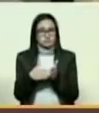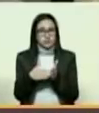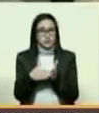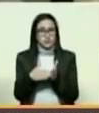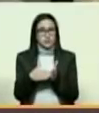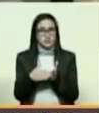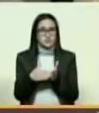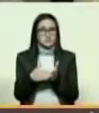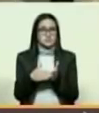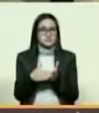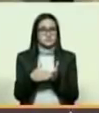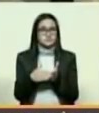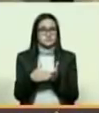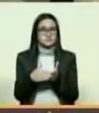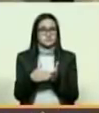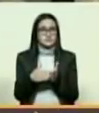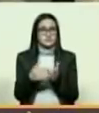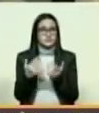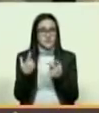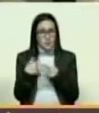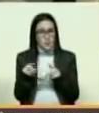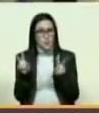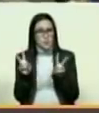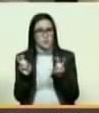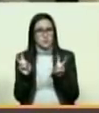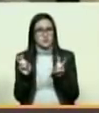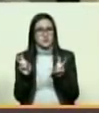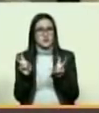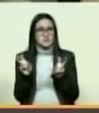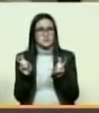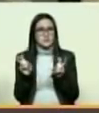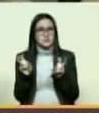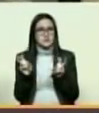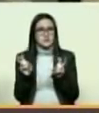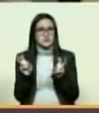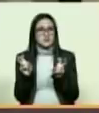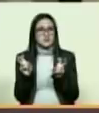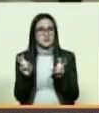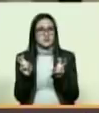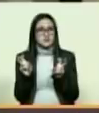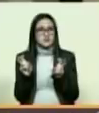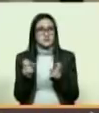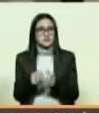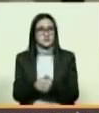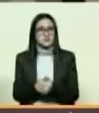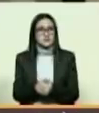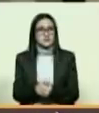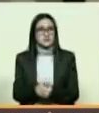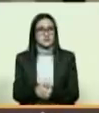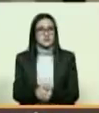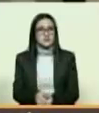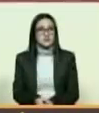naturaleza? Y pasando a otro tema, si me lo permite, fuera de lo que estamos abordando. ¿Me va a preguntar el diálogo?